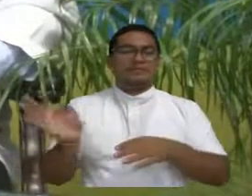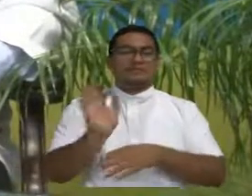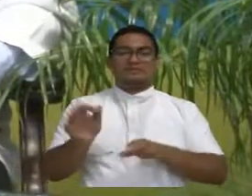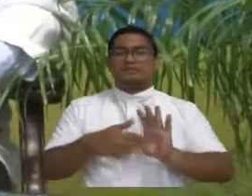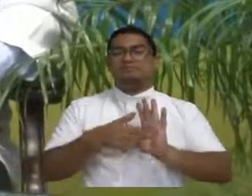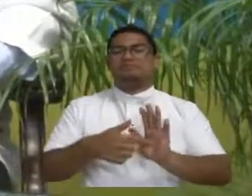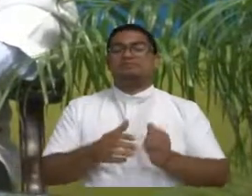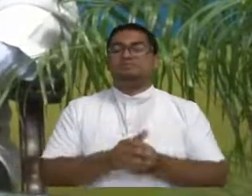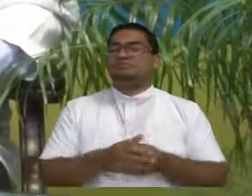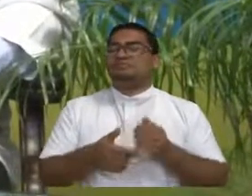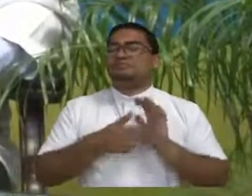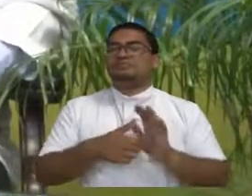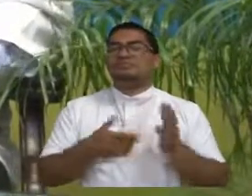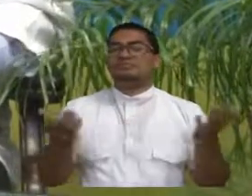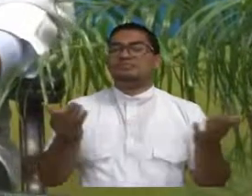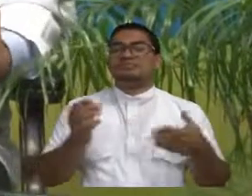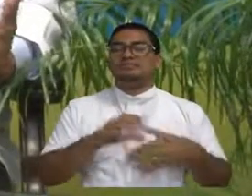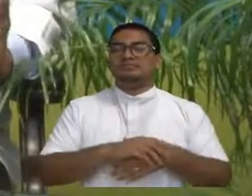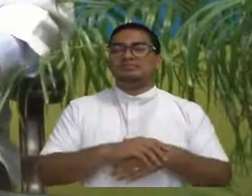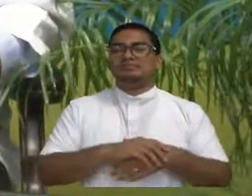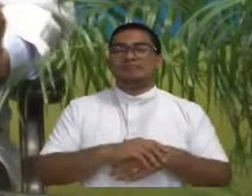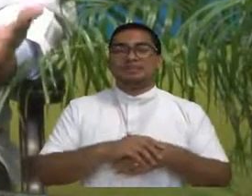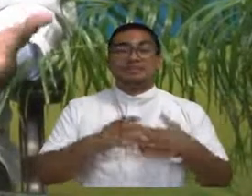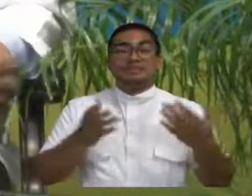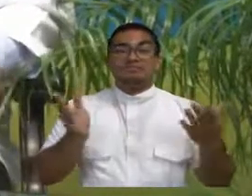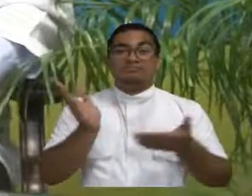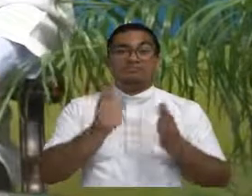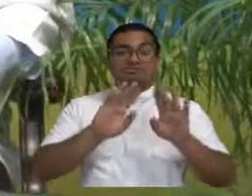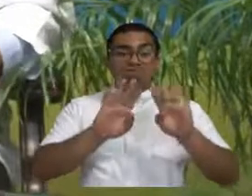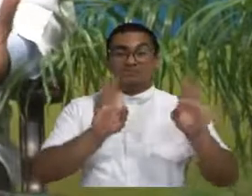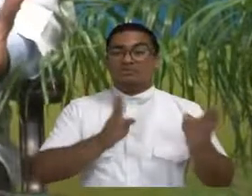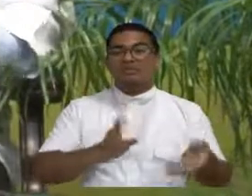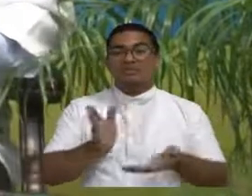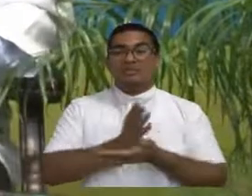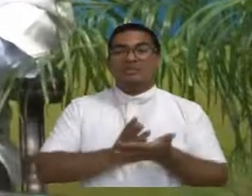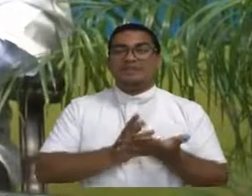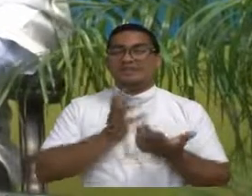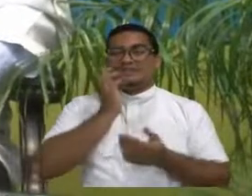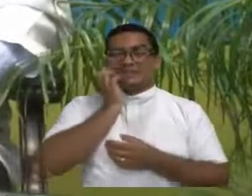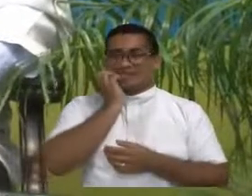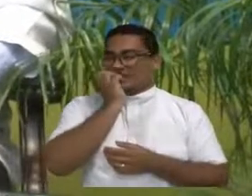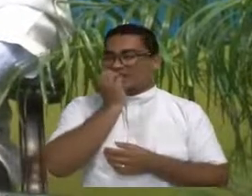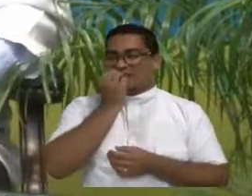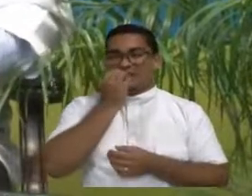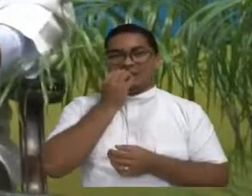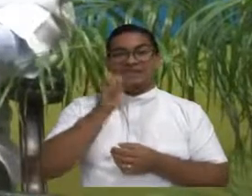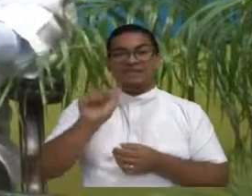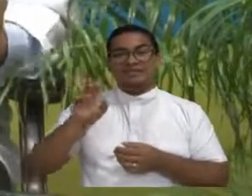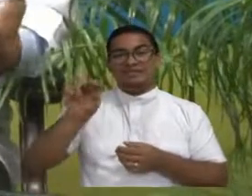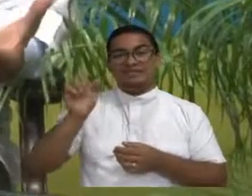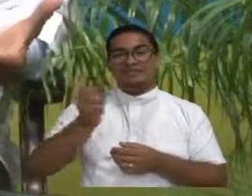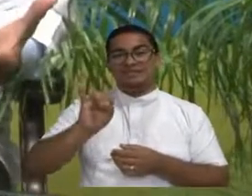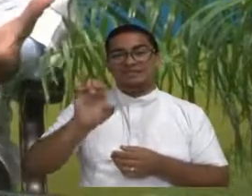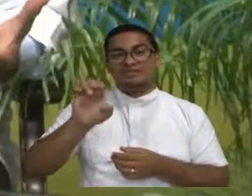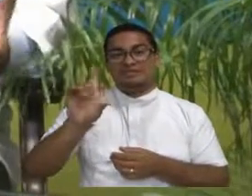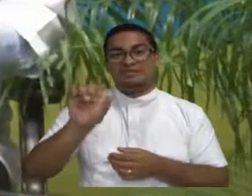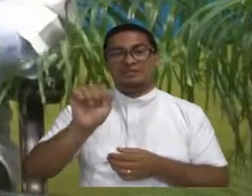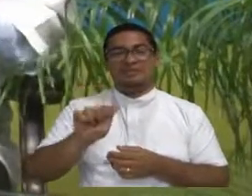¿De qué forma puede manifestarse? Pues ansiedad, tristeza, problemas para dormir, pensamientos de qué